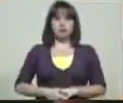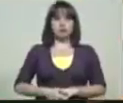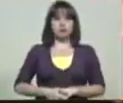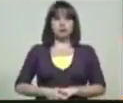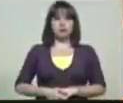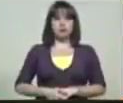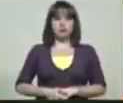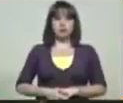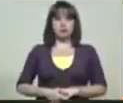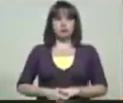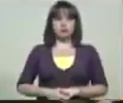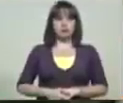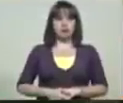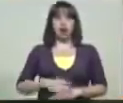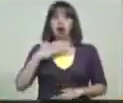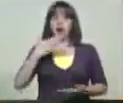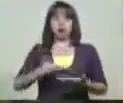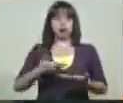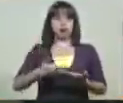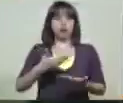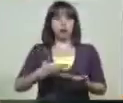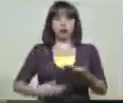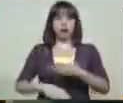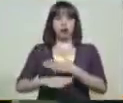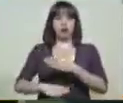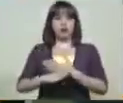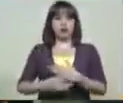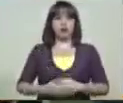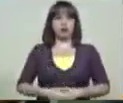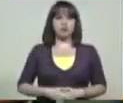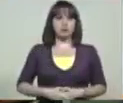Todavía falta en mi propuesta, no me dejaron terminar otra vez.